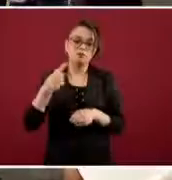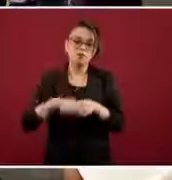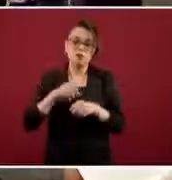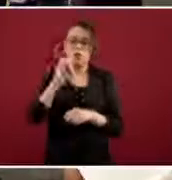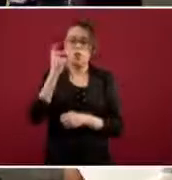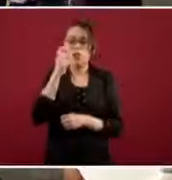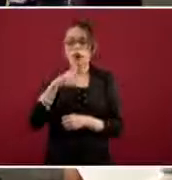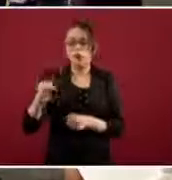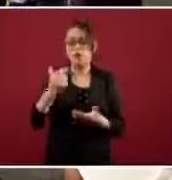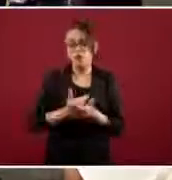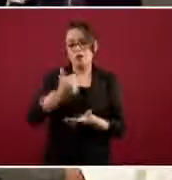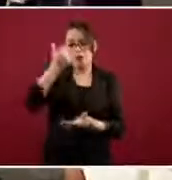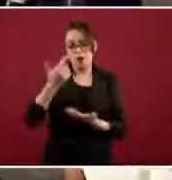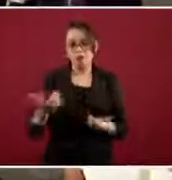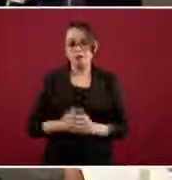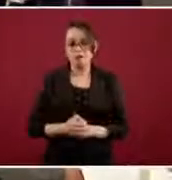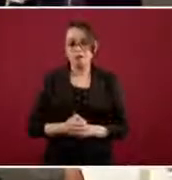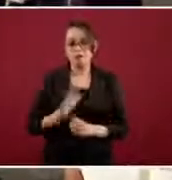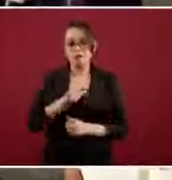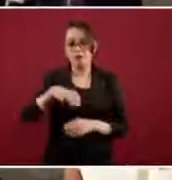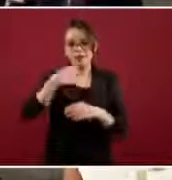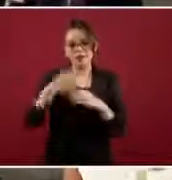seguir. Se acabó el tiempo.